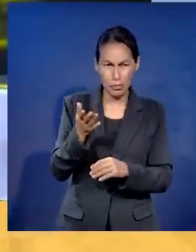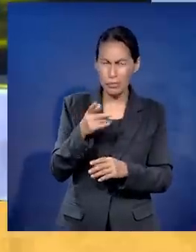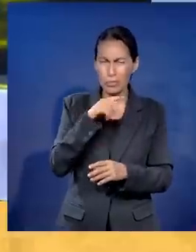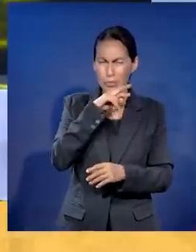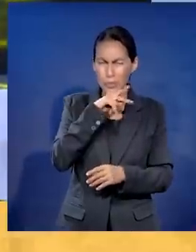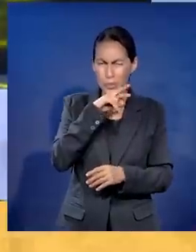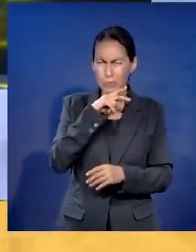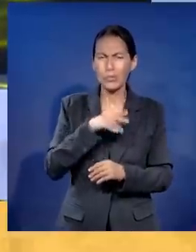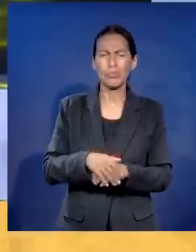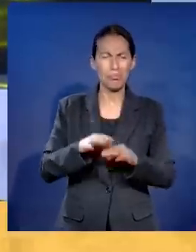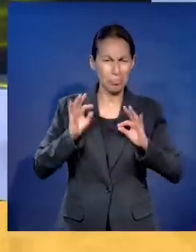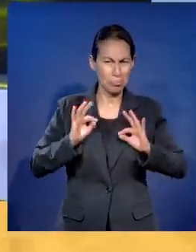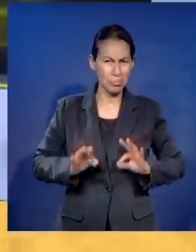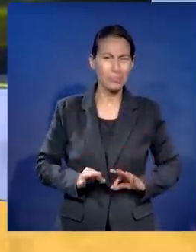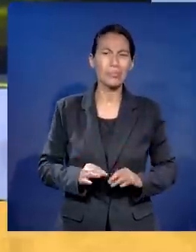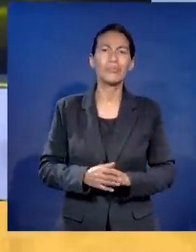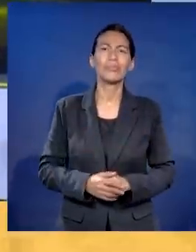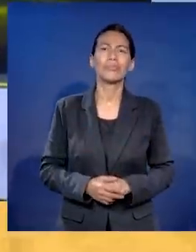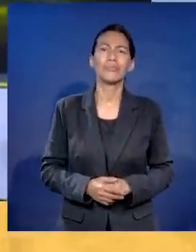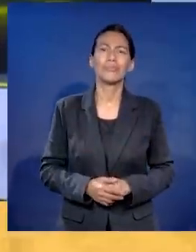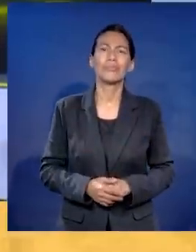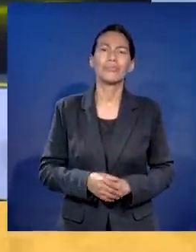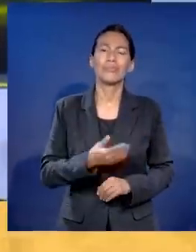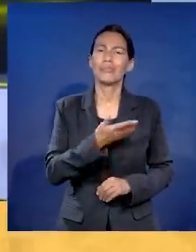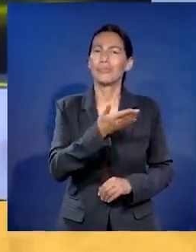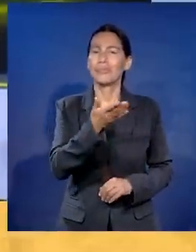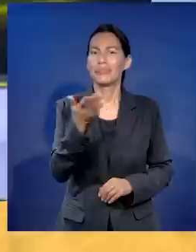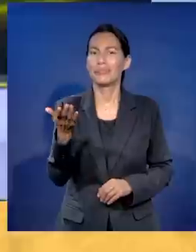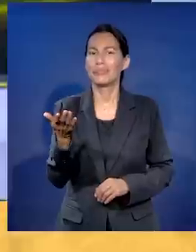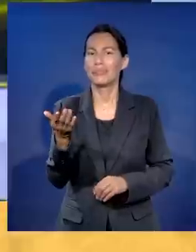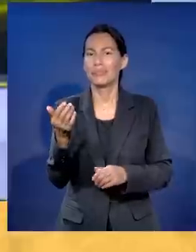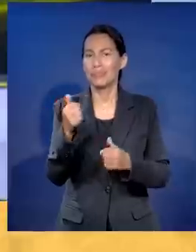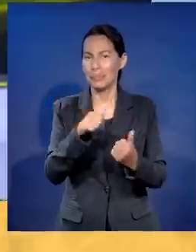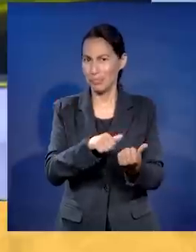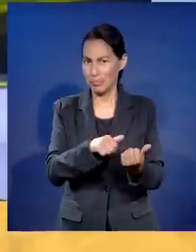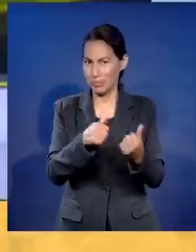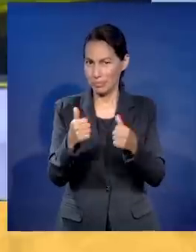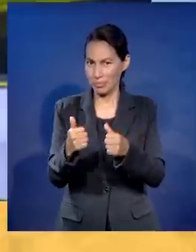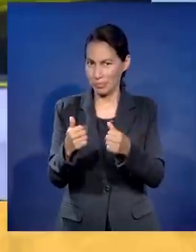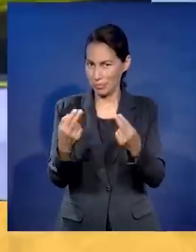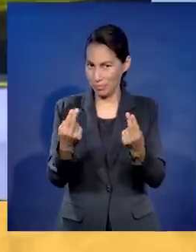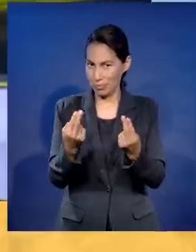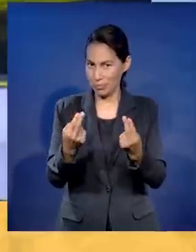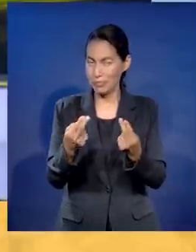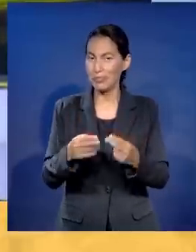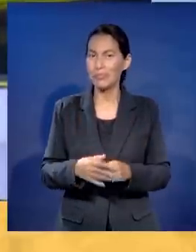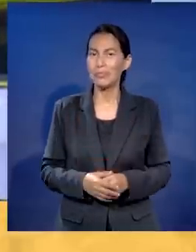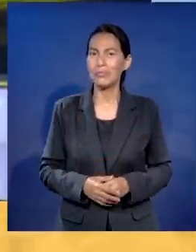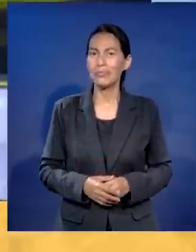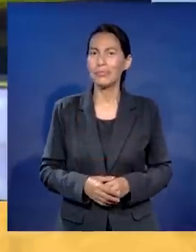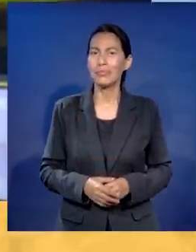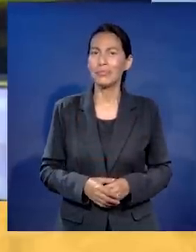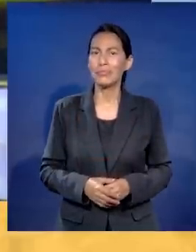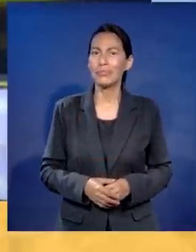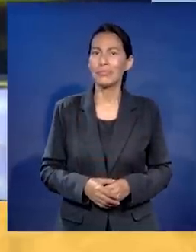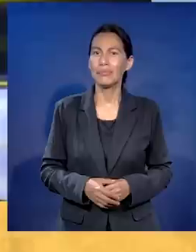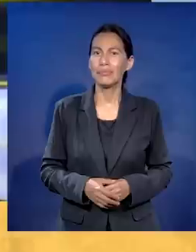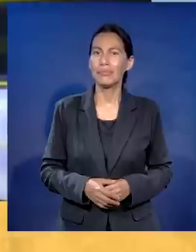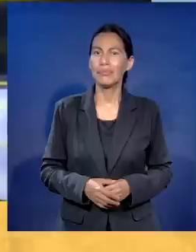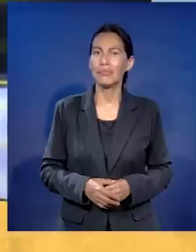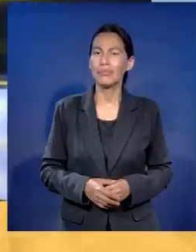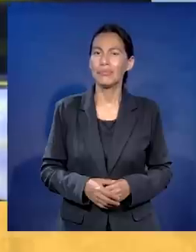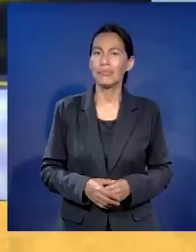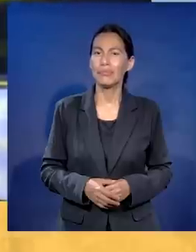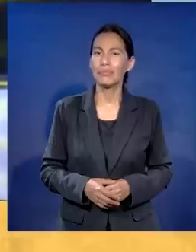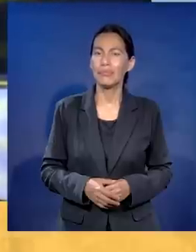detenga hay algunos de ustedes aquí estoy convencido en Cristo que necesitan ser bautizados como parte